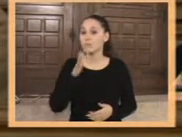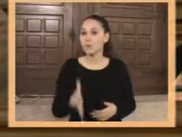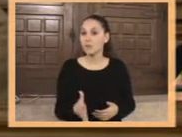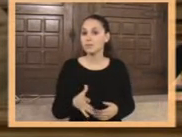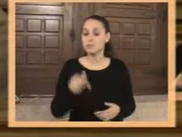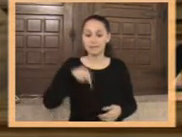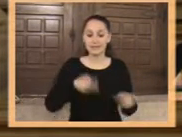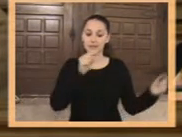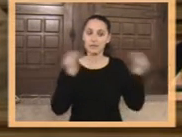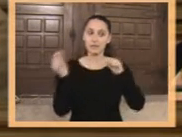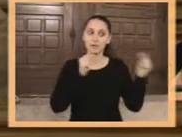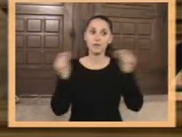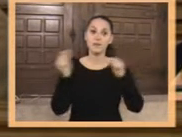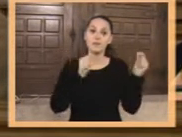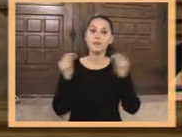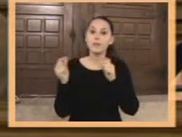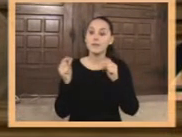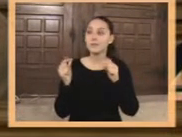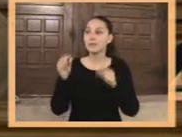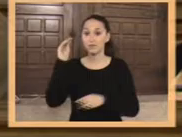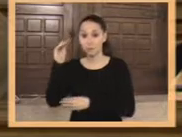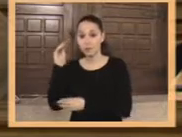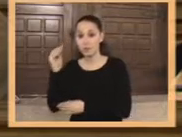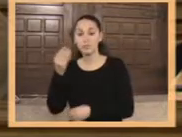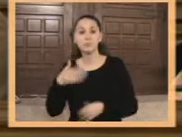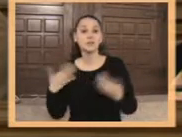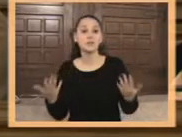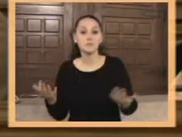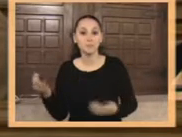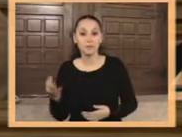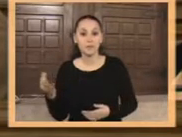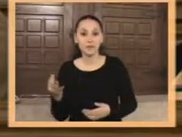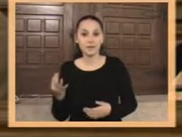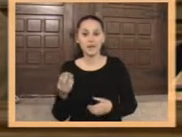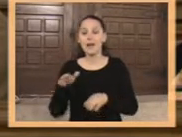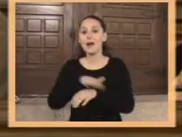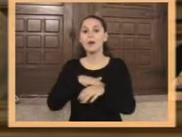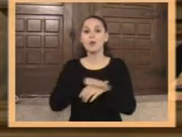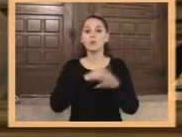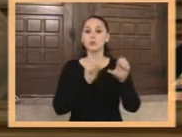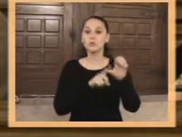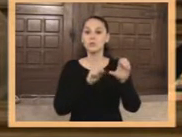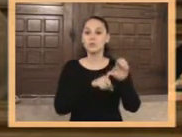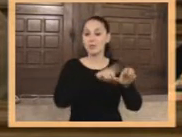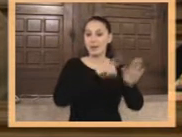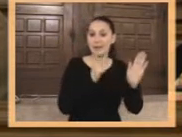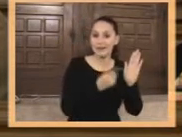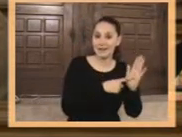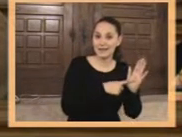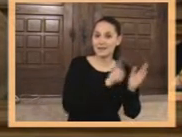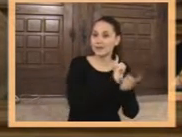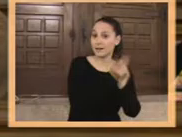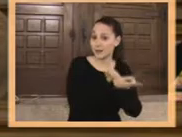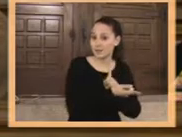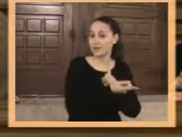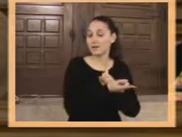estamos debatiendo aquí, lo que le estamos preguntando aquí es que instara a la Junta de Extremadura a que quiere modificar una ley que no la ha cambiado y, por lo